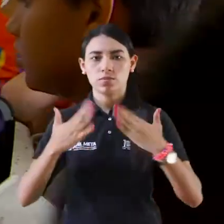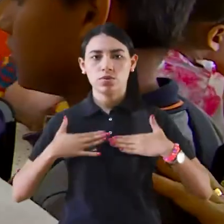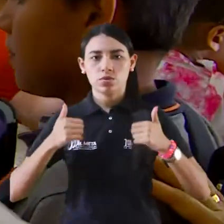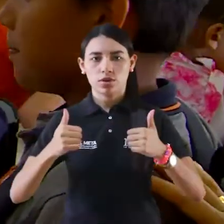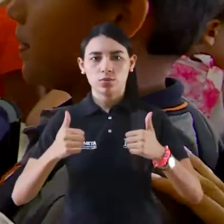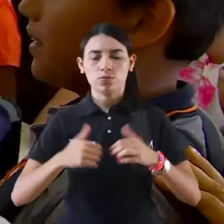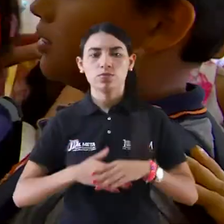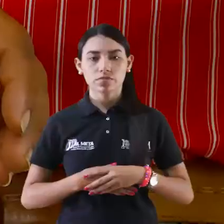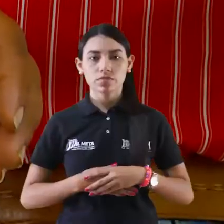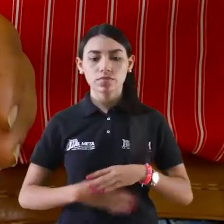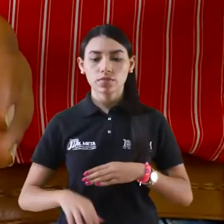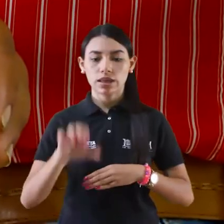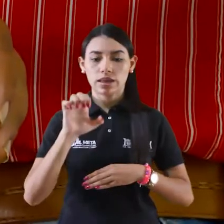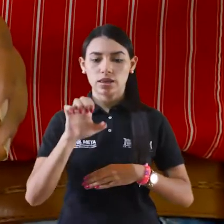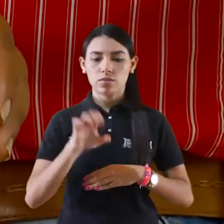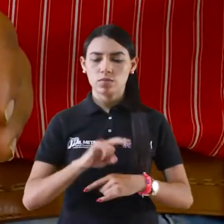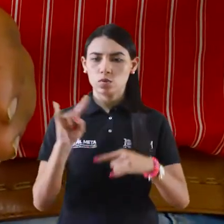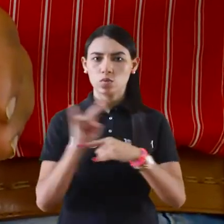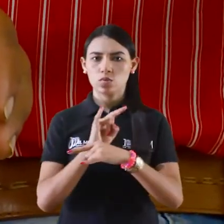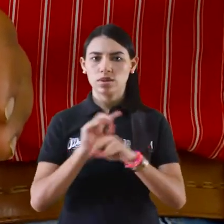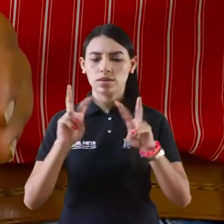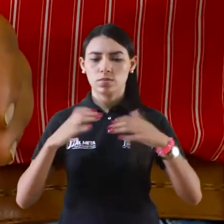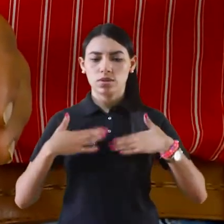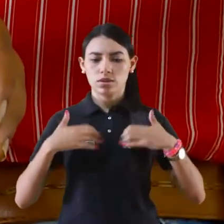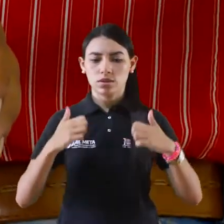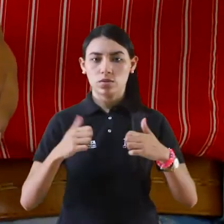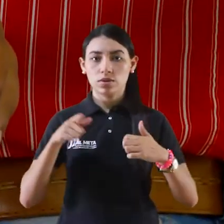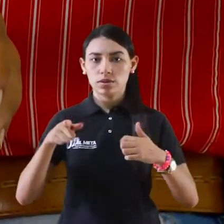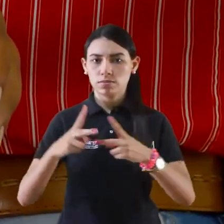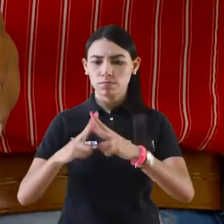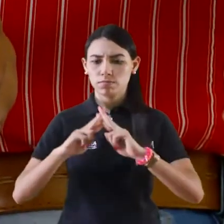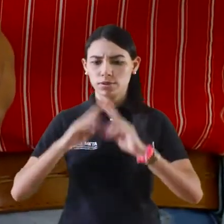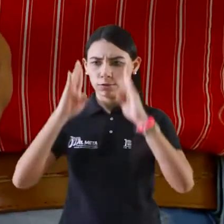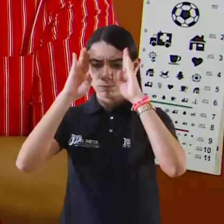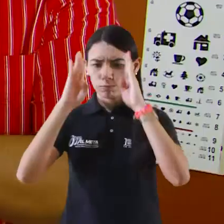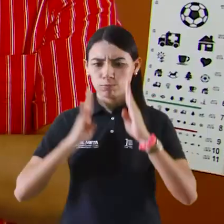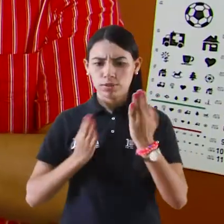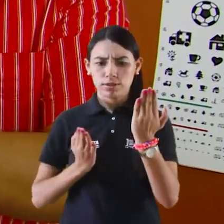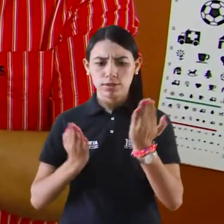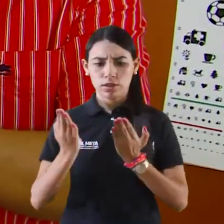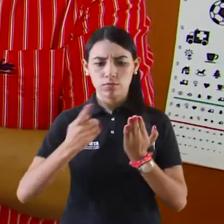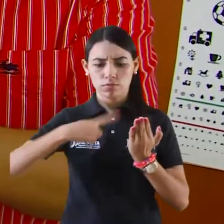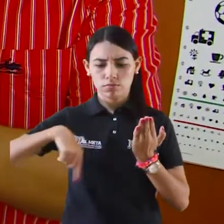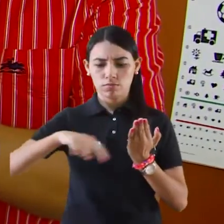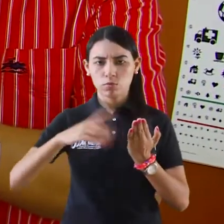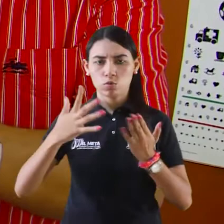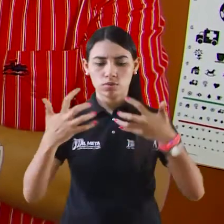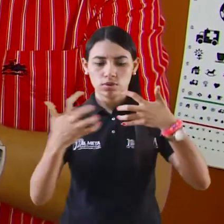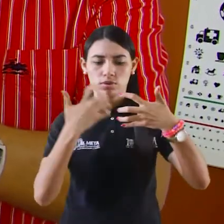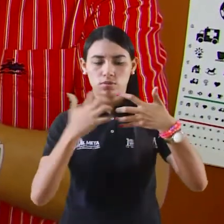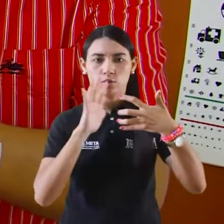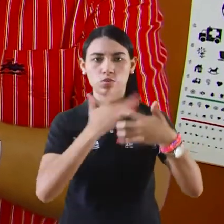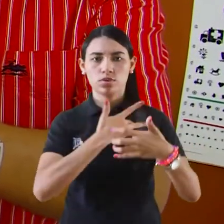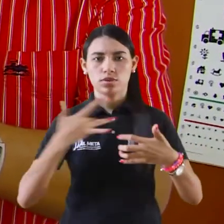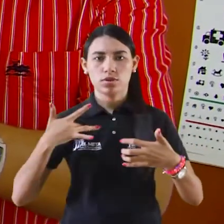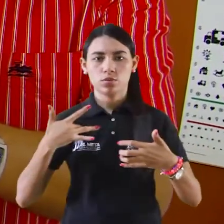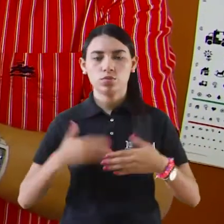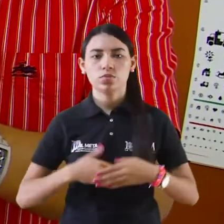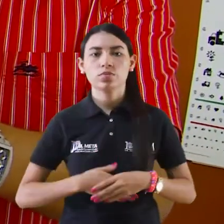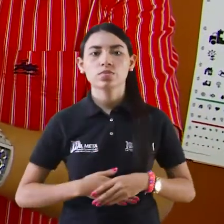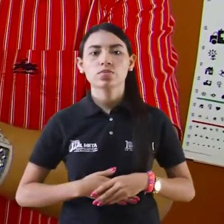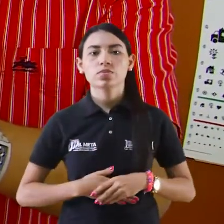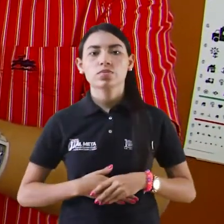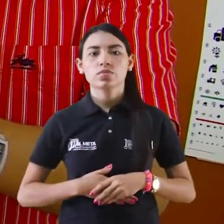salud. Usar adecuada y racionalmente las prestaciones ofrecidas, así como los recursos del